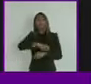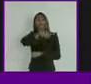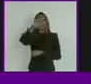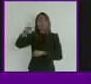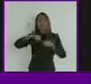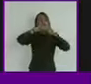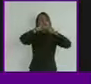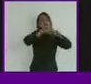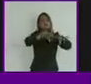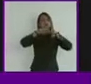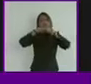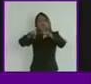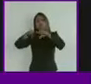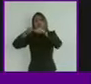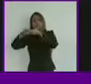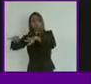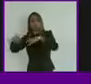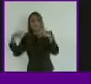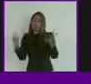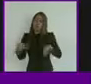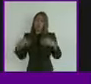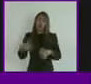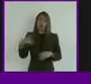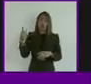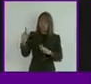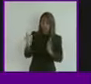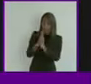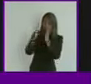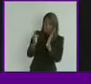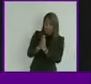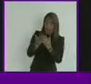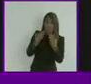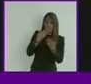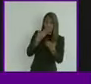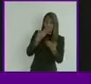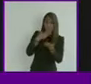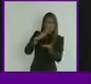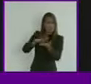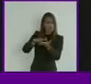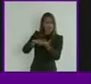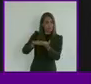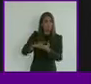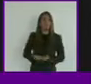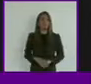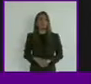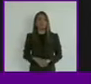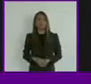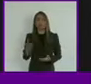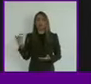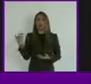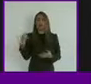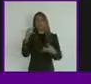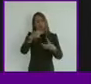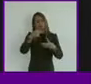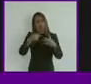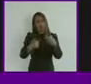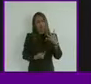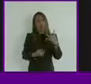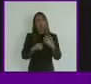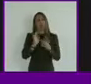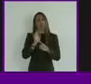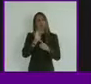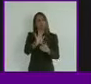internet. Muy bien, Irvin, de excelencia, sin duda, tus participaciones y tu claridad mental, sobre todo las connotaciones que hiciste, lo que te preocupa. Te